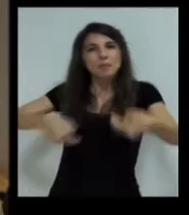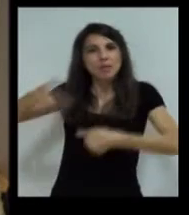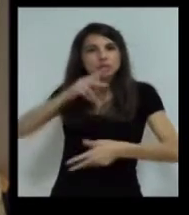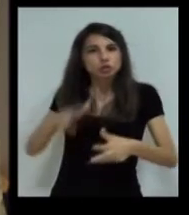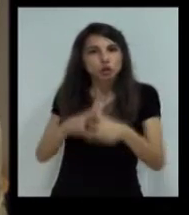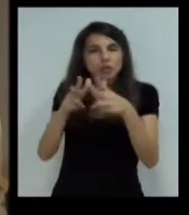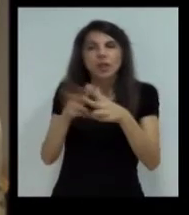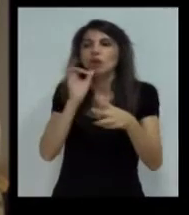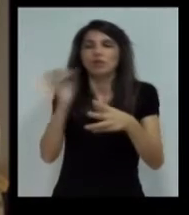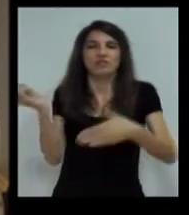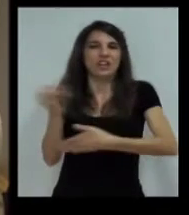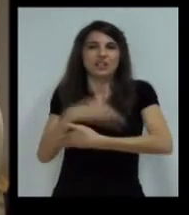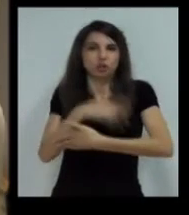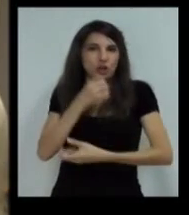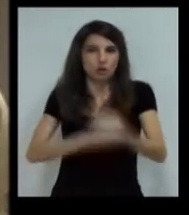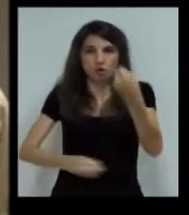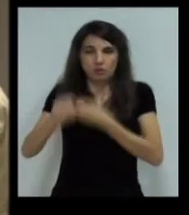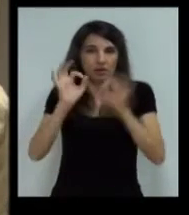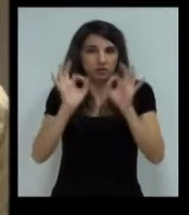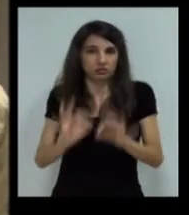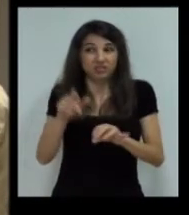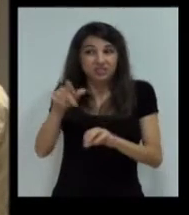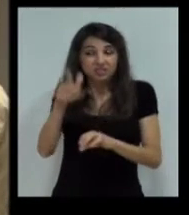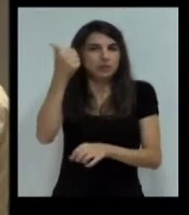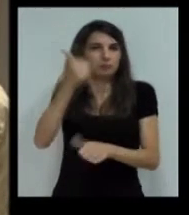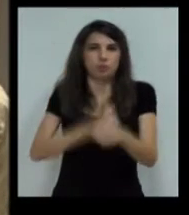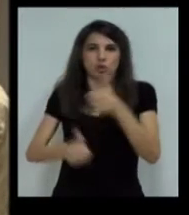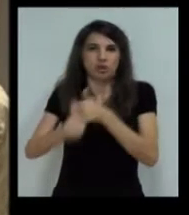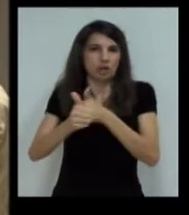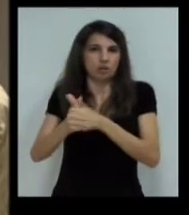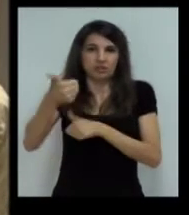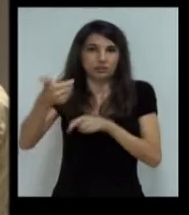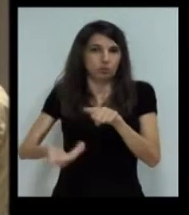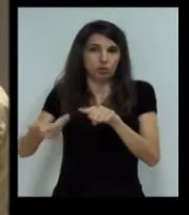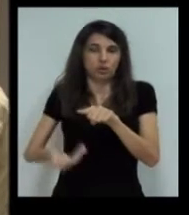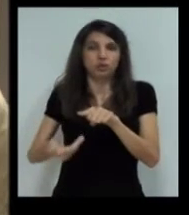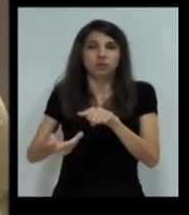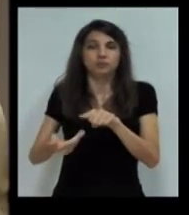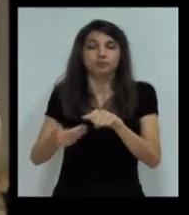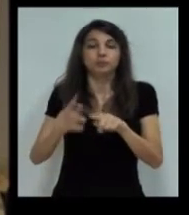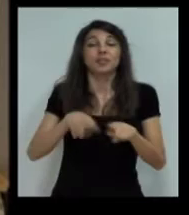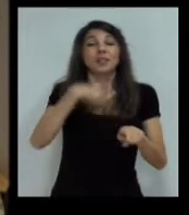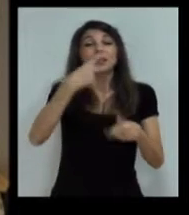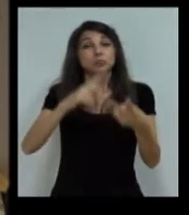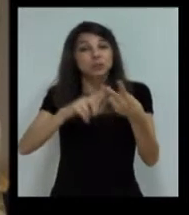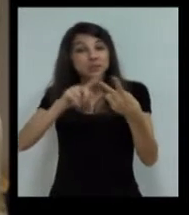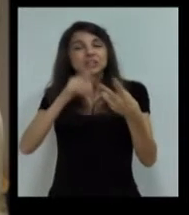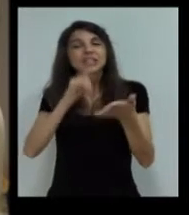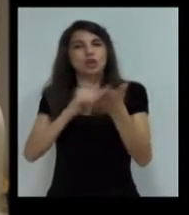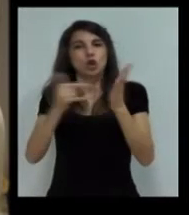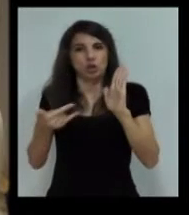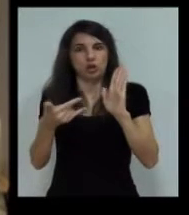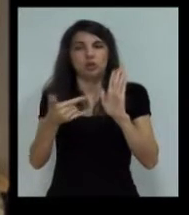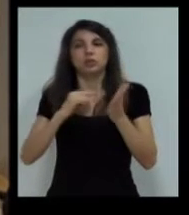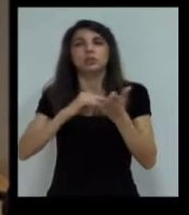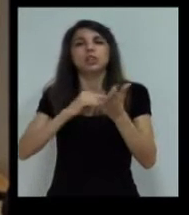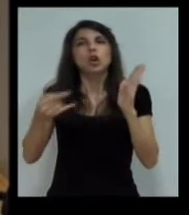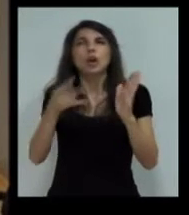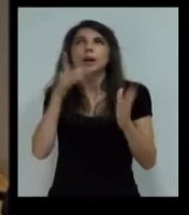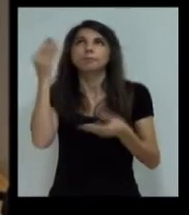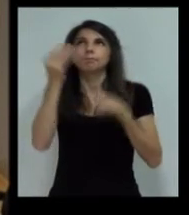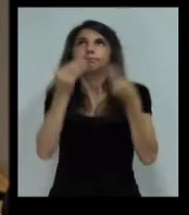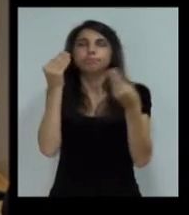por las inversiones económicas, y eso es lo que prima delante de ello. A continuación viene la tecnología, entonces dices, bueno, y ahora me encuentro con